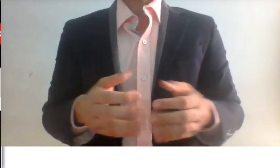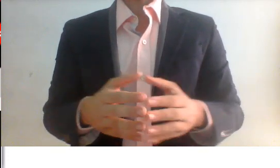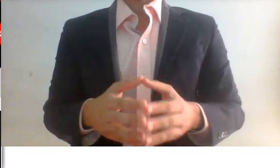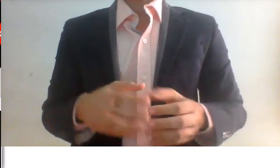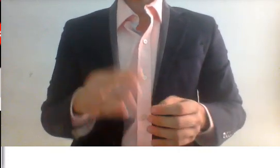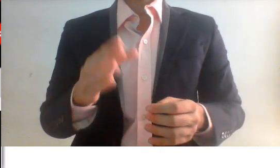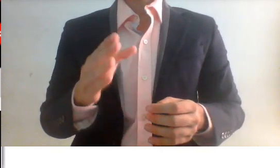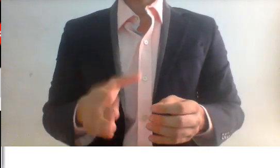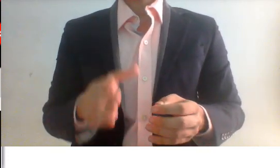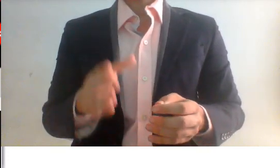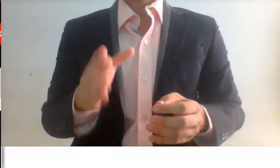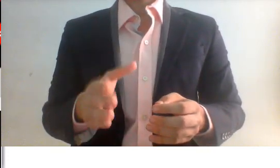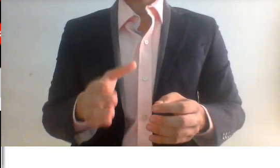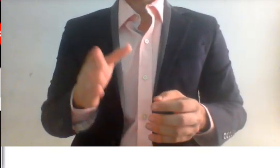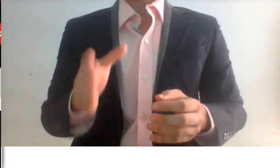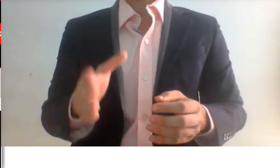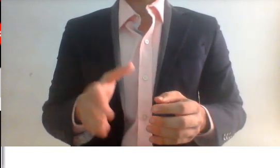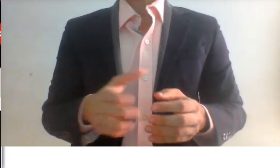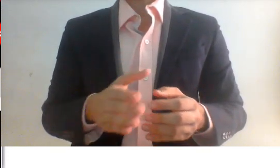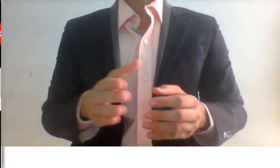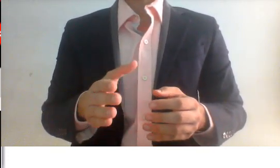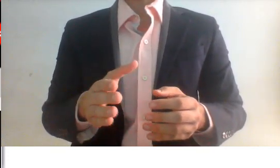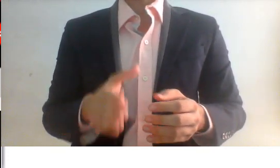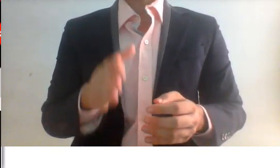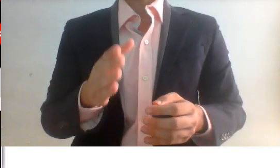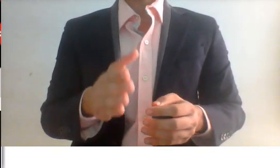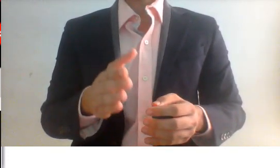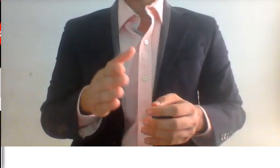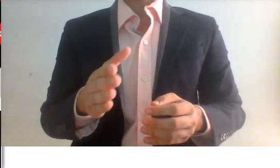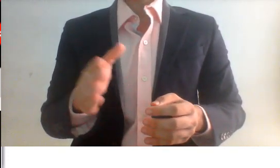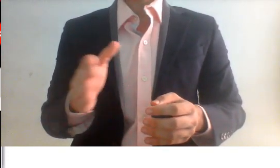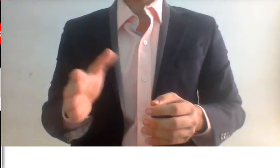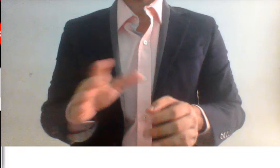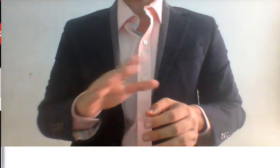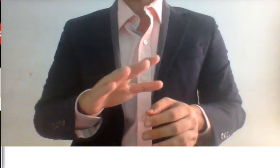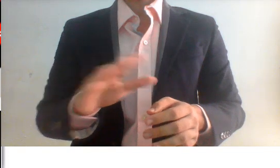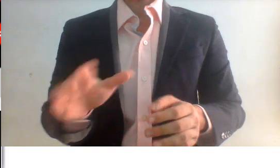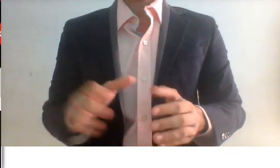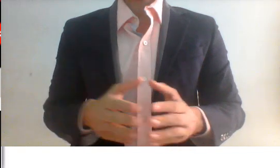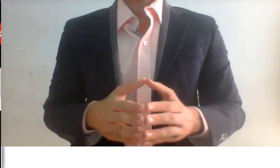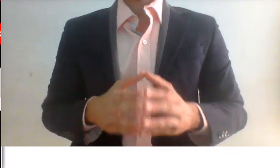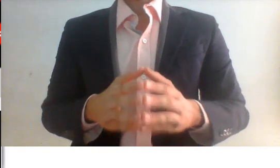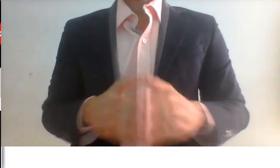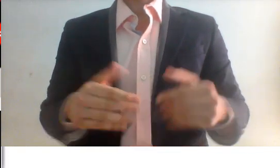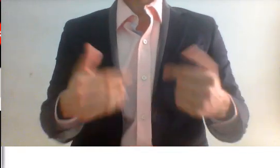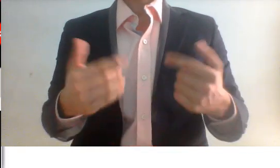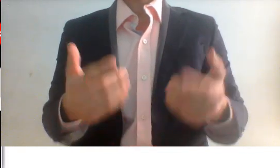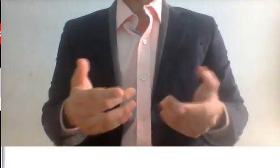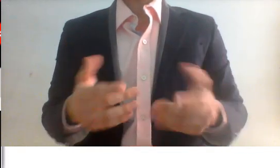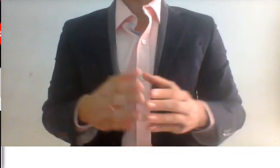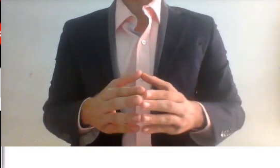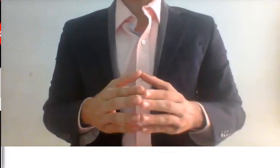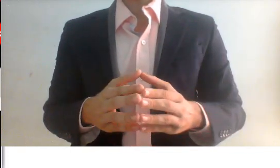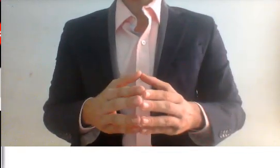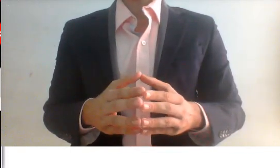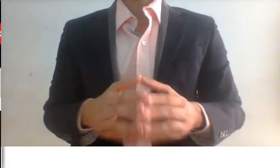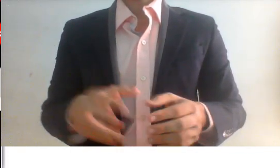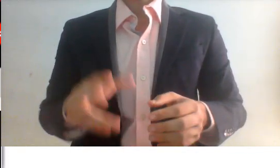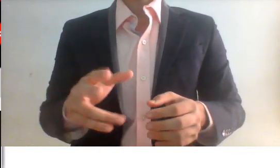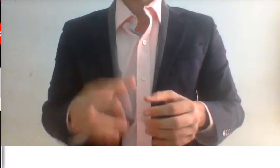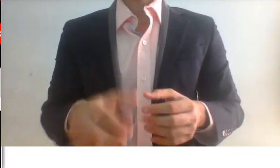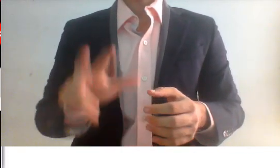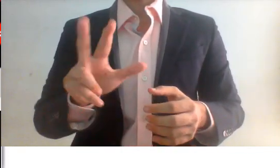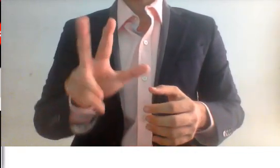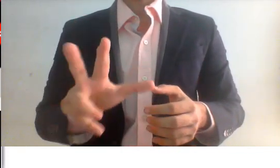un monto de 19 millones de dólares, tal como escucharon, 19 millones de dólares, no pesos, donde esta capacitación iba